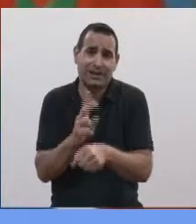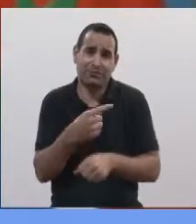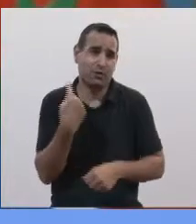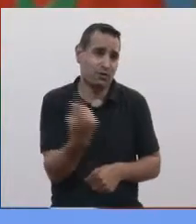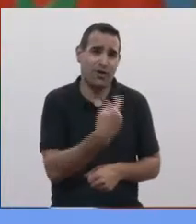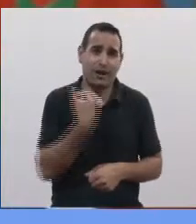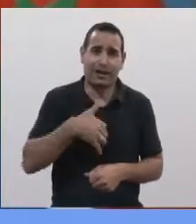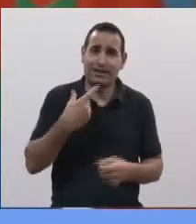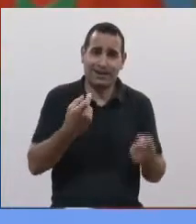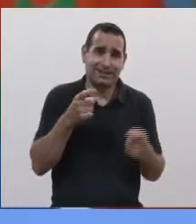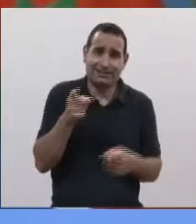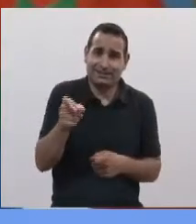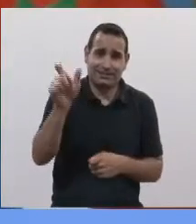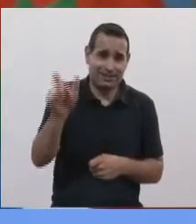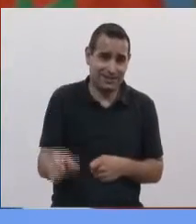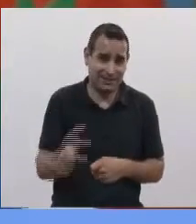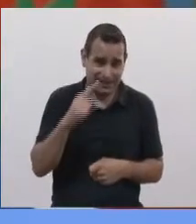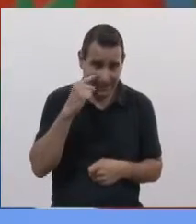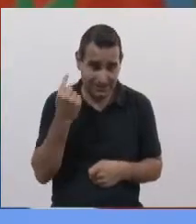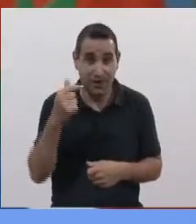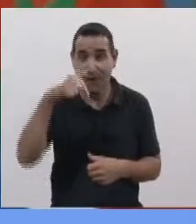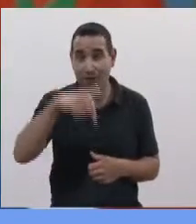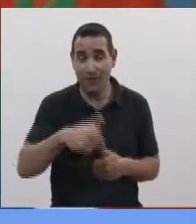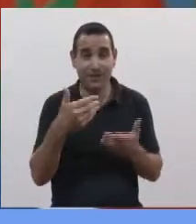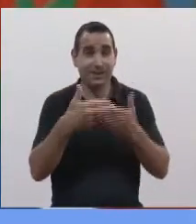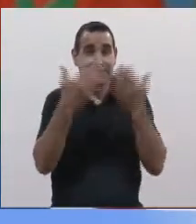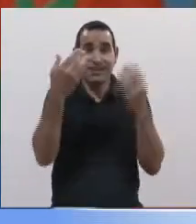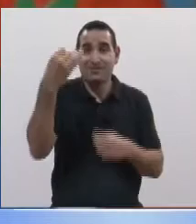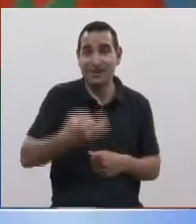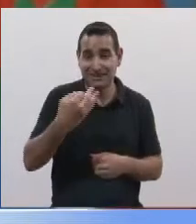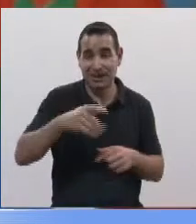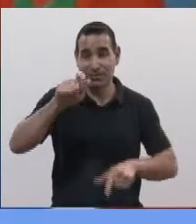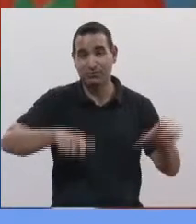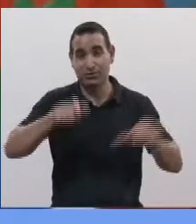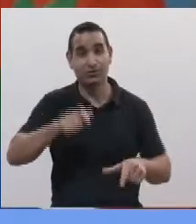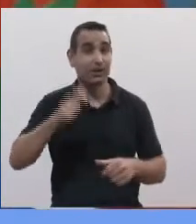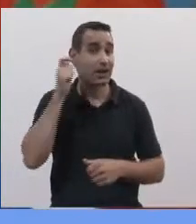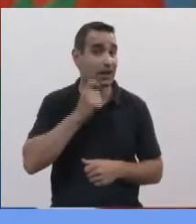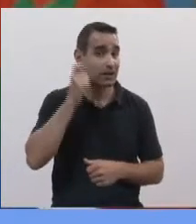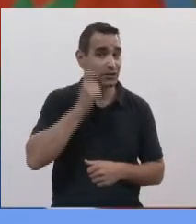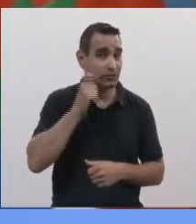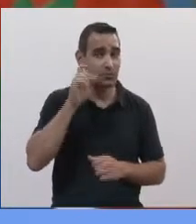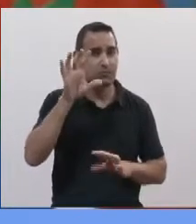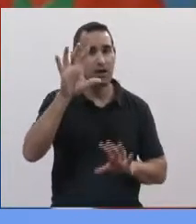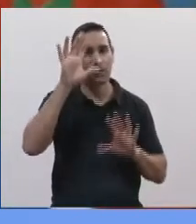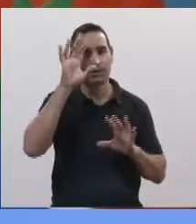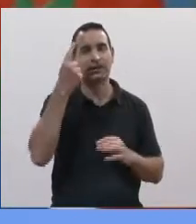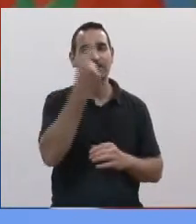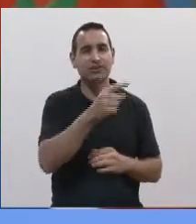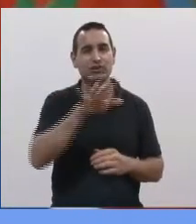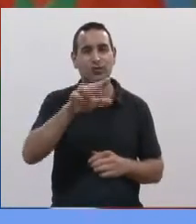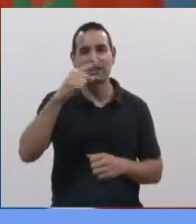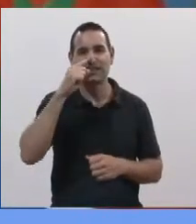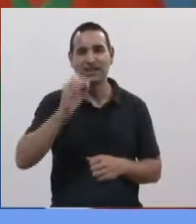todos los argentinos. En este día tan especial para los riojanos, donde recordamos el